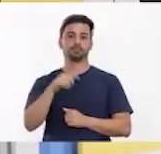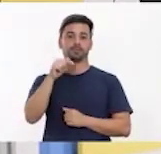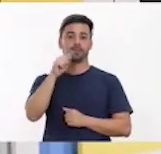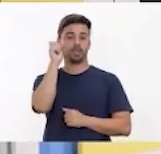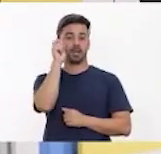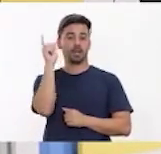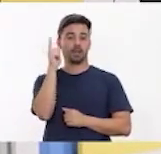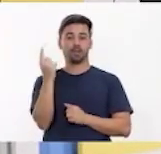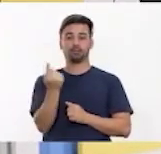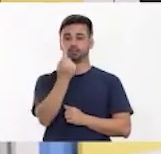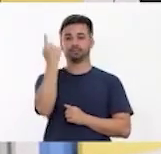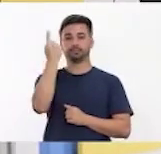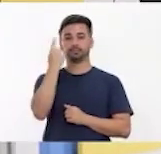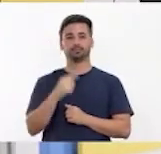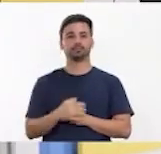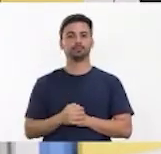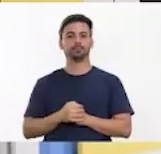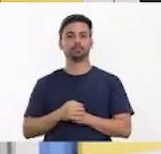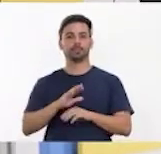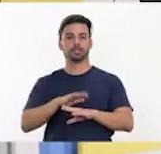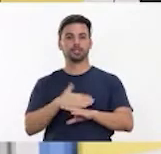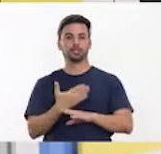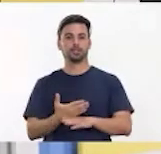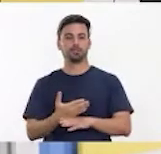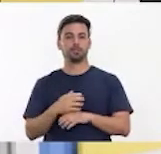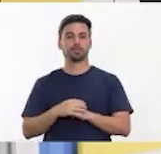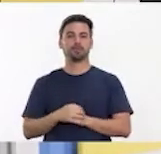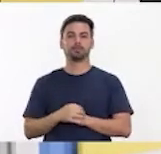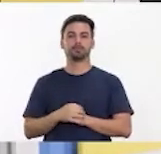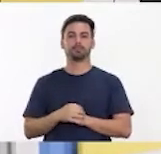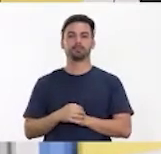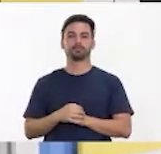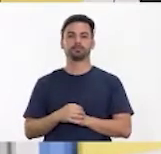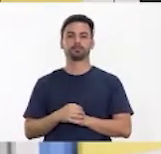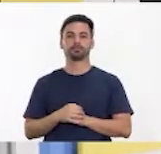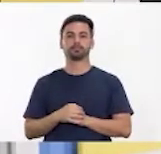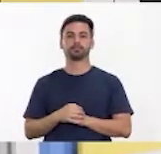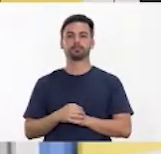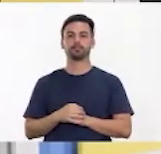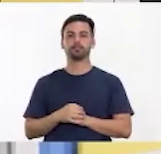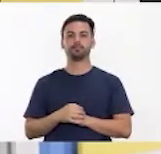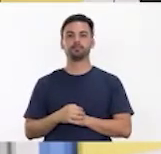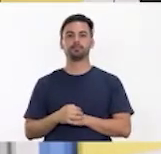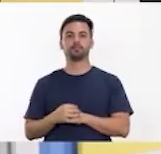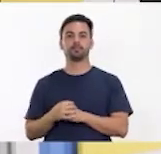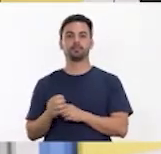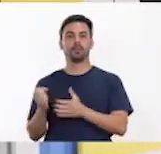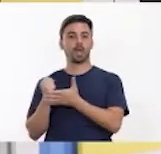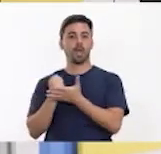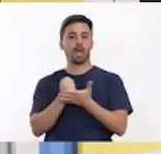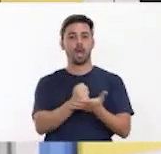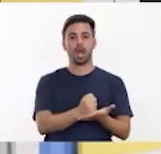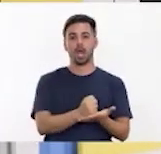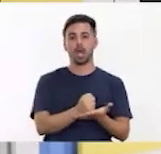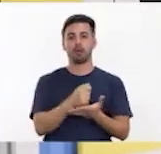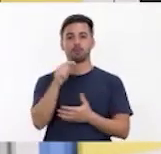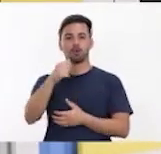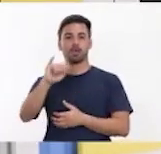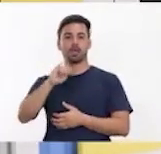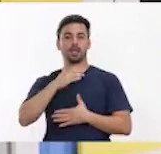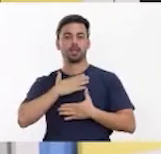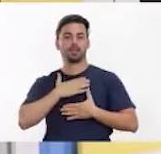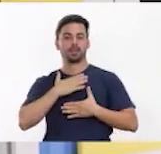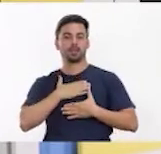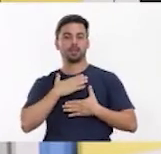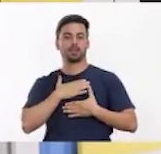ideal se van a conjugar todos los factores que están interesados en esta independencia, independientemente de